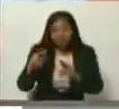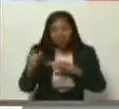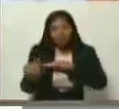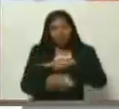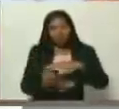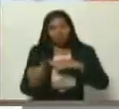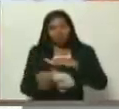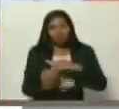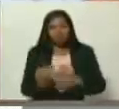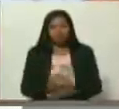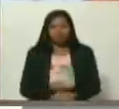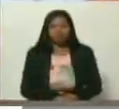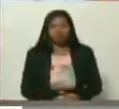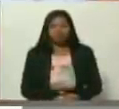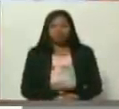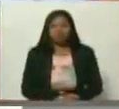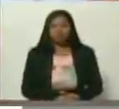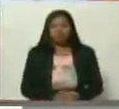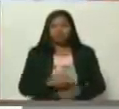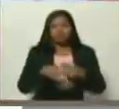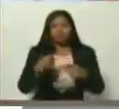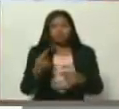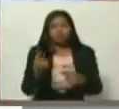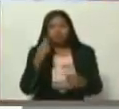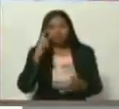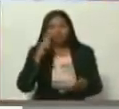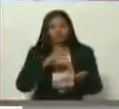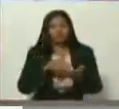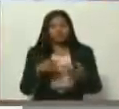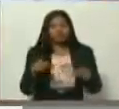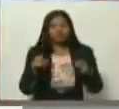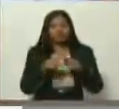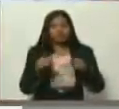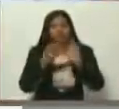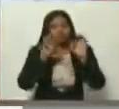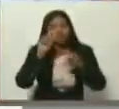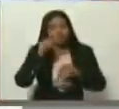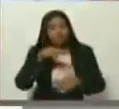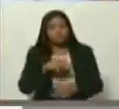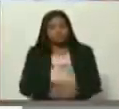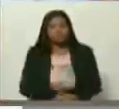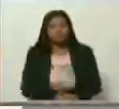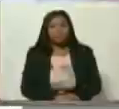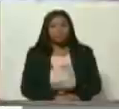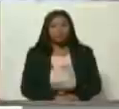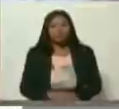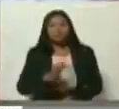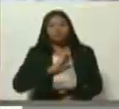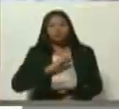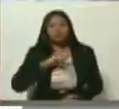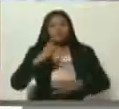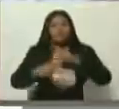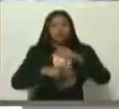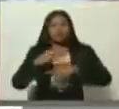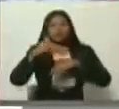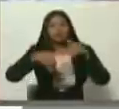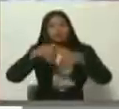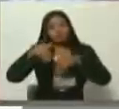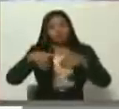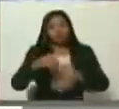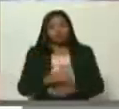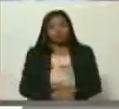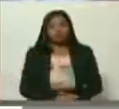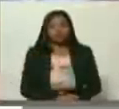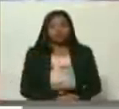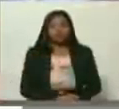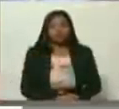instituciones, desde luego por su participación en este proceso electoral